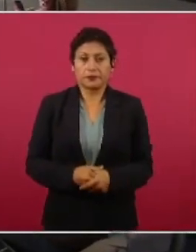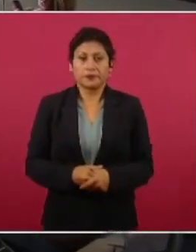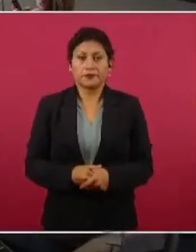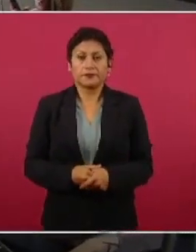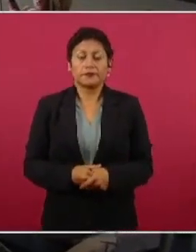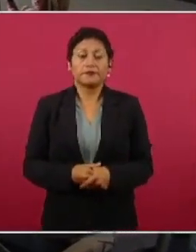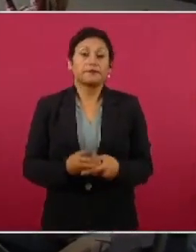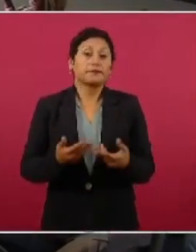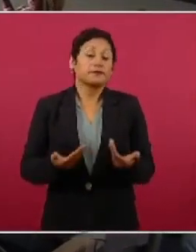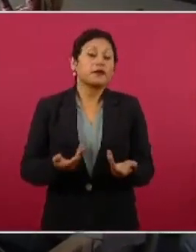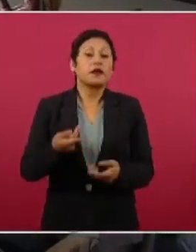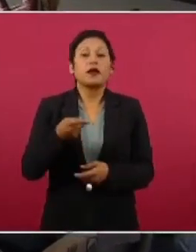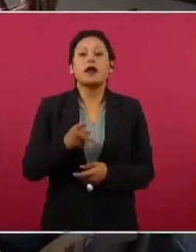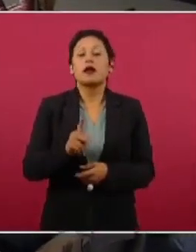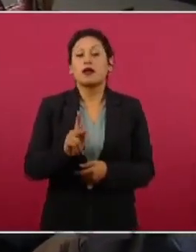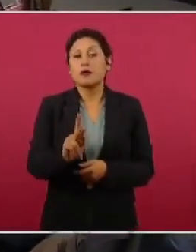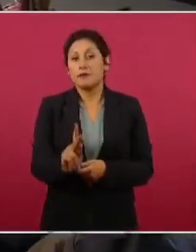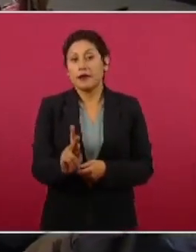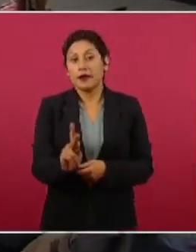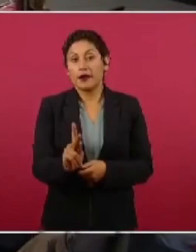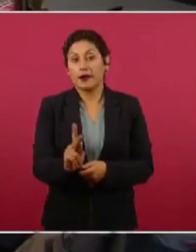hay que